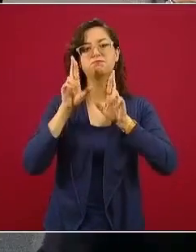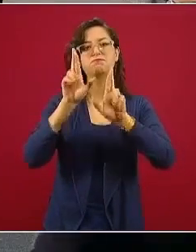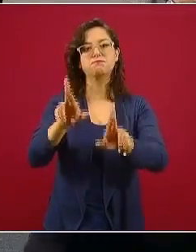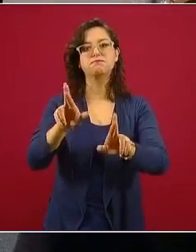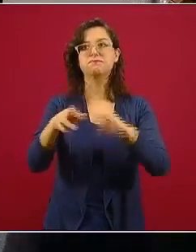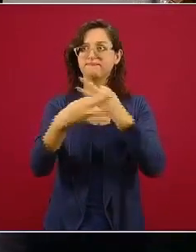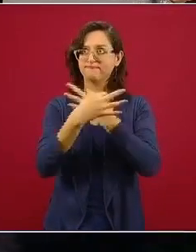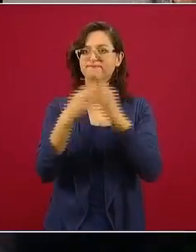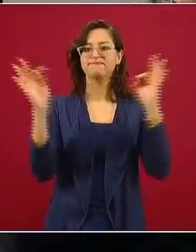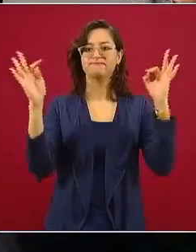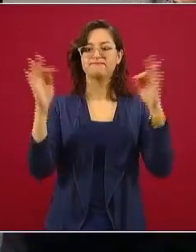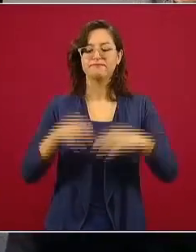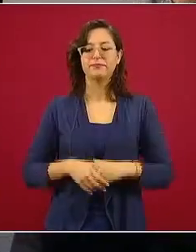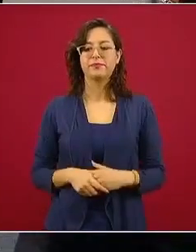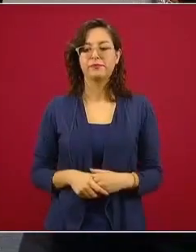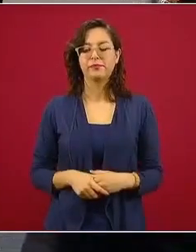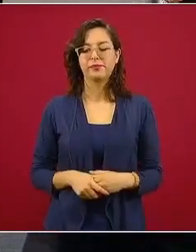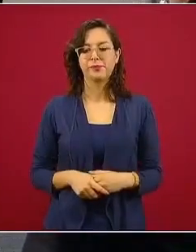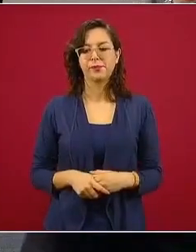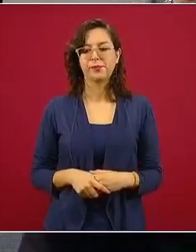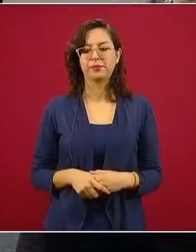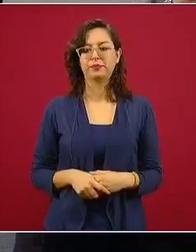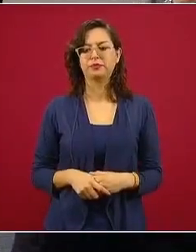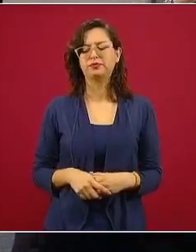Y ahora la tercera, acerca de los recursos, señor